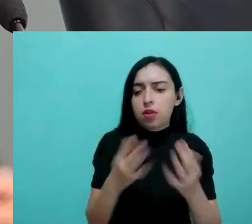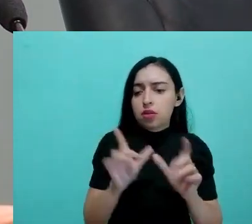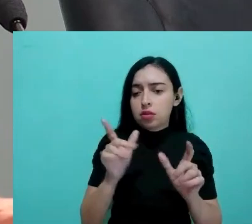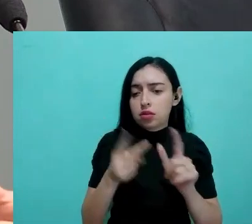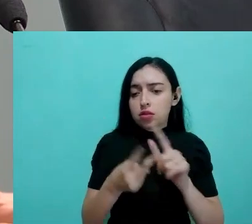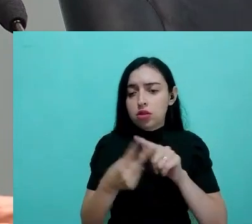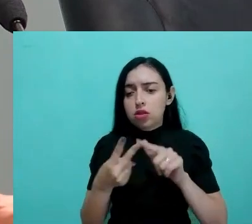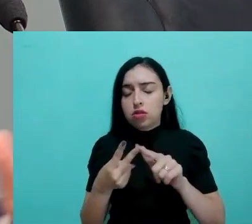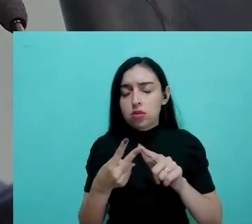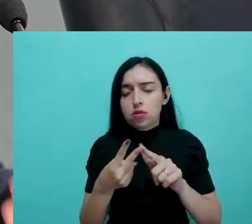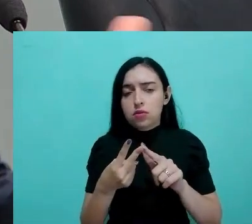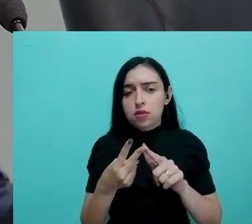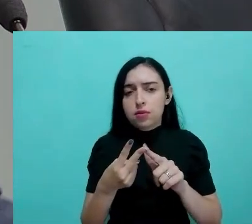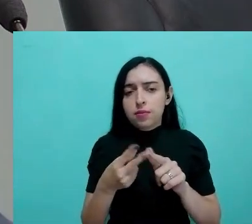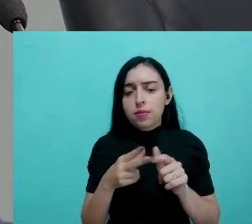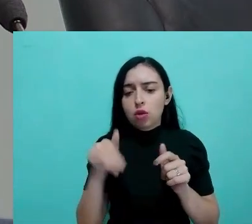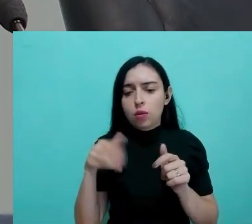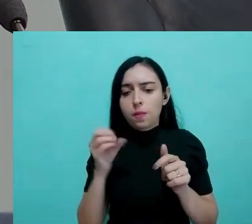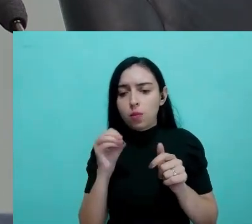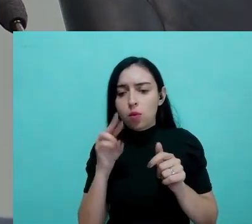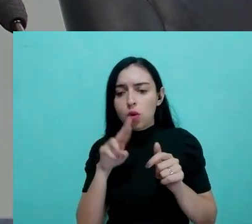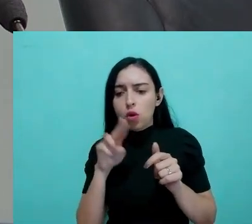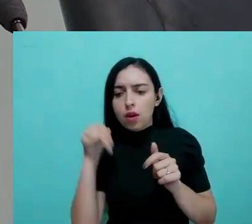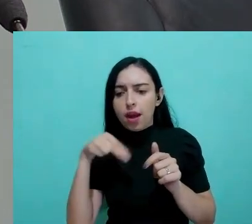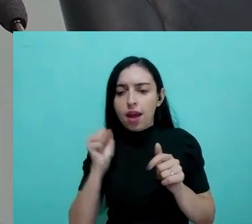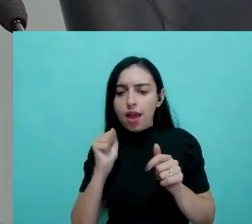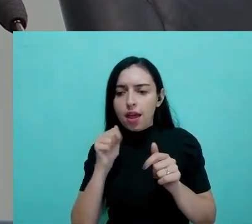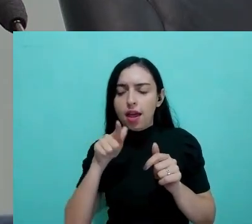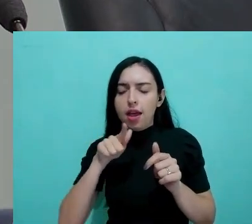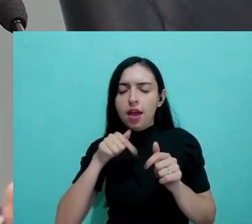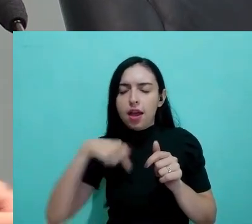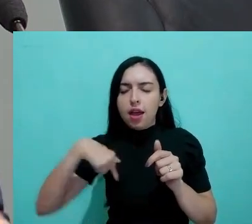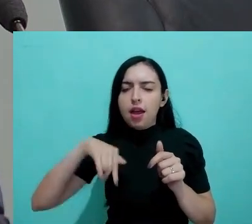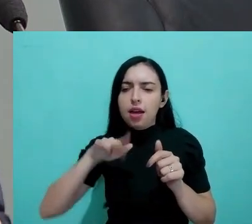y republicanos. De modo que no hay ninguna